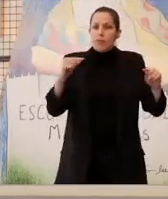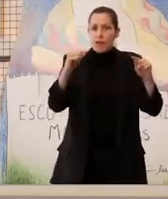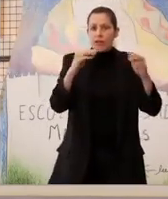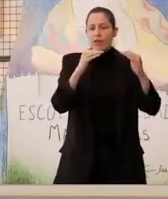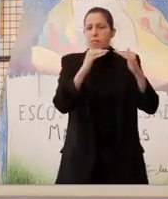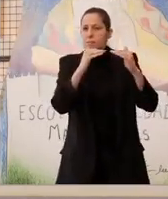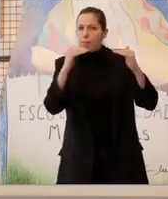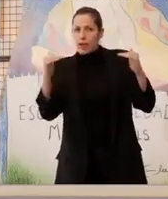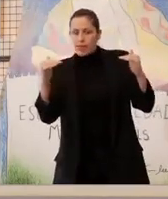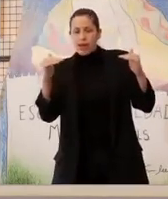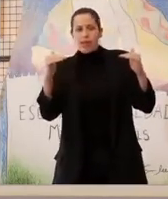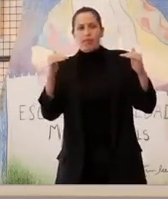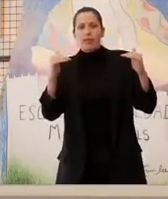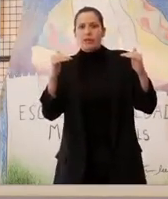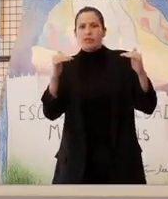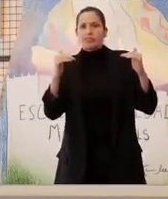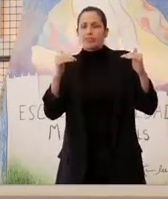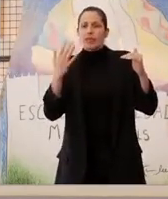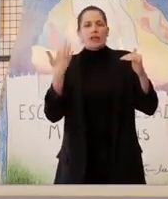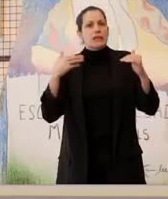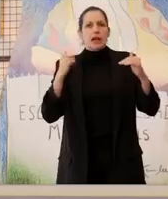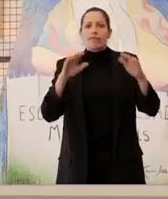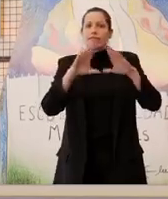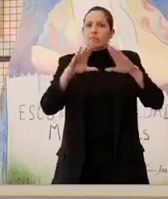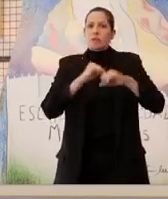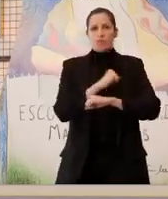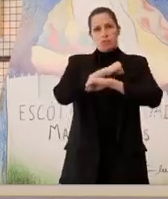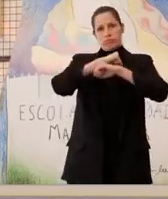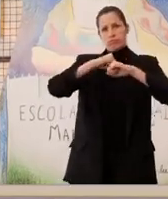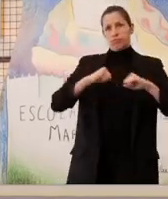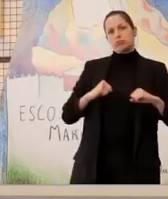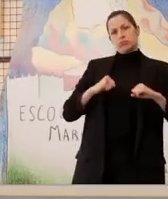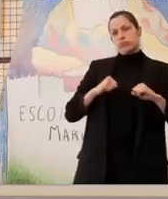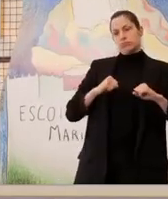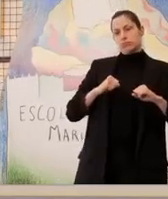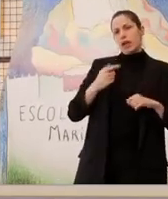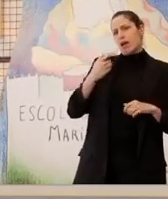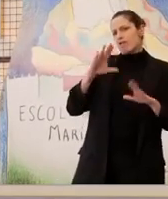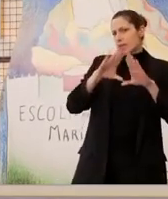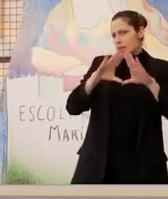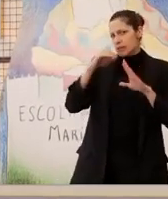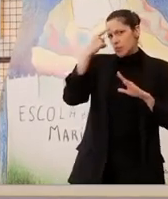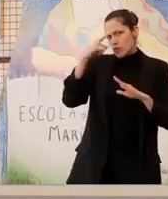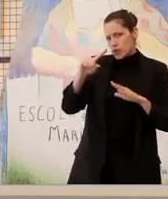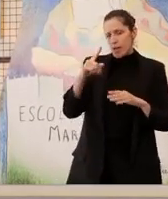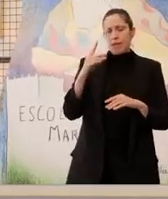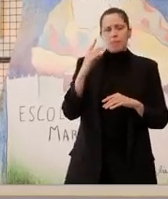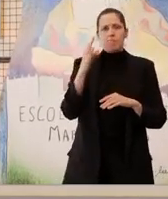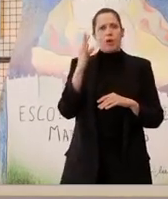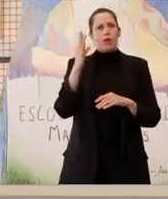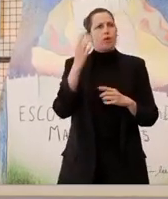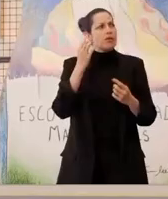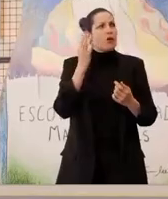está enormemente asentado dentro del feminismo el feminismo sabe que las mujeres necesitamos poder para cambiar nuestras vidas